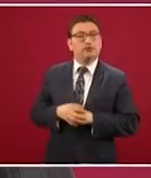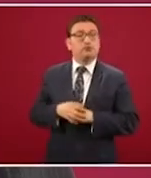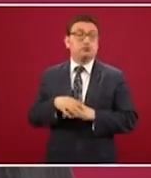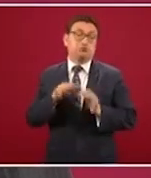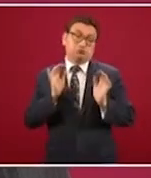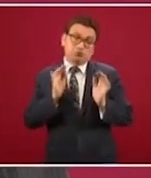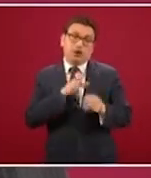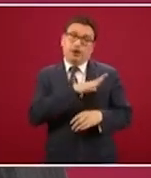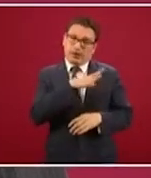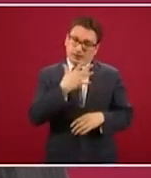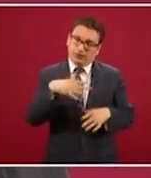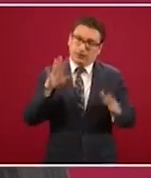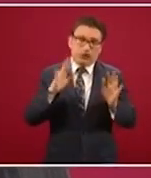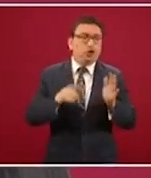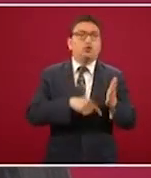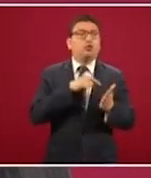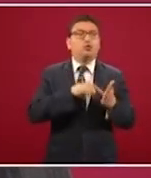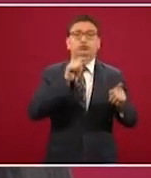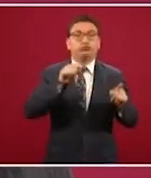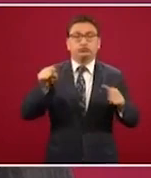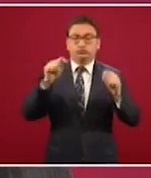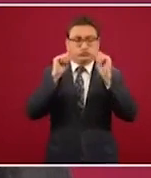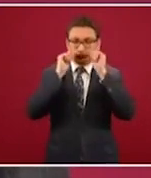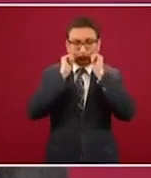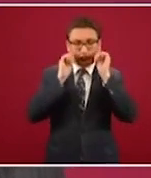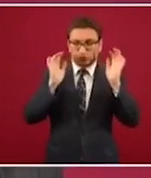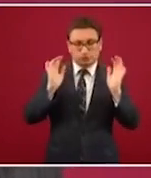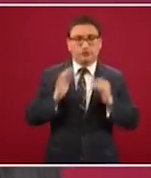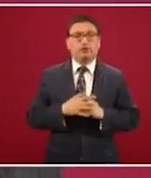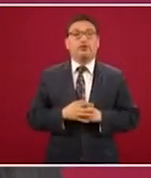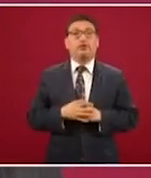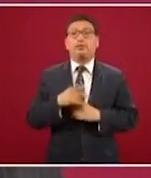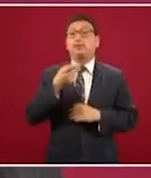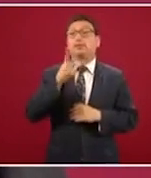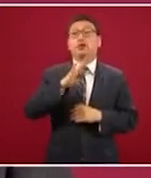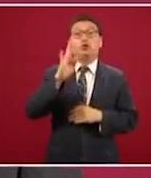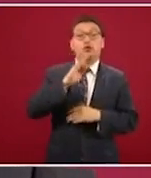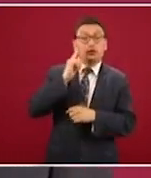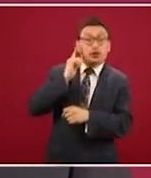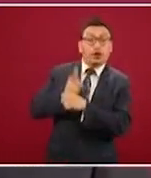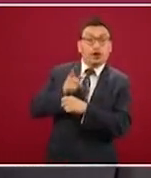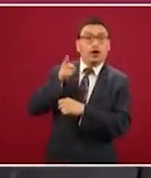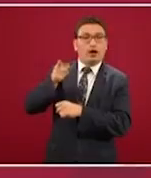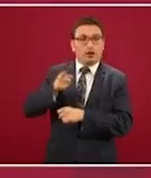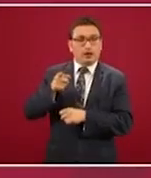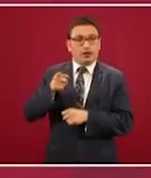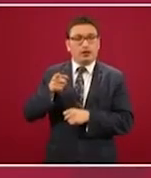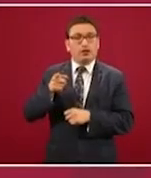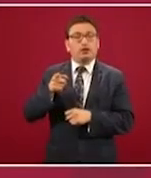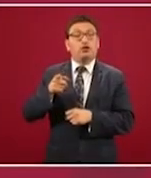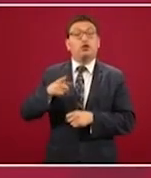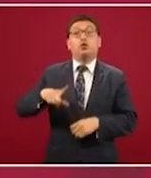digo en general, pero en lo particular, si un funcionario público